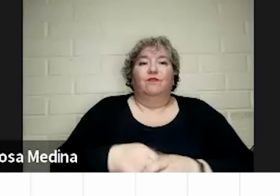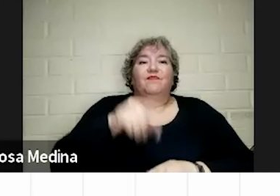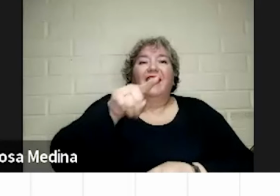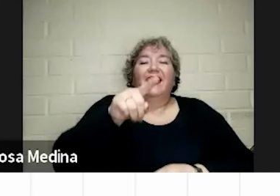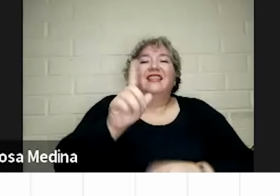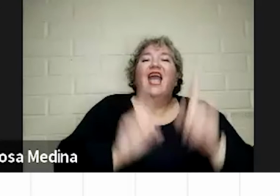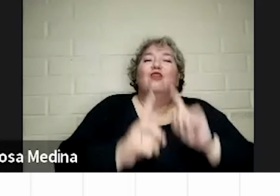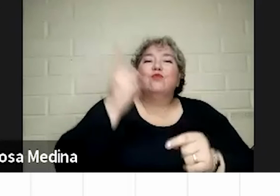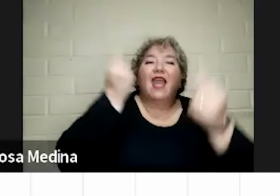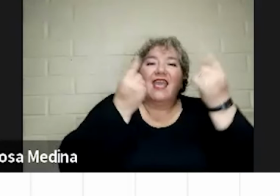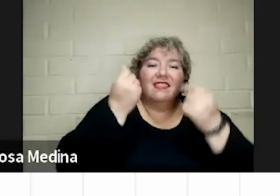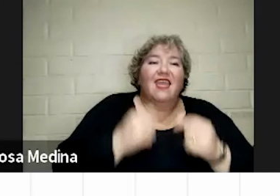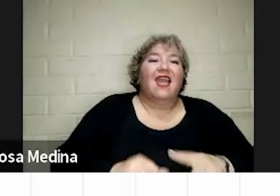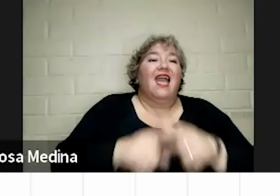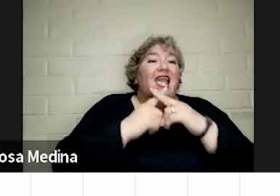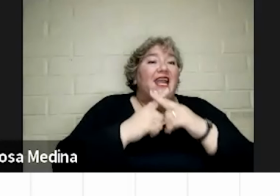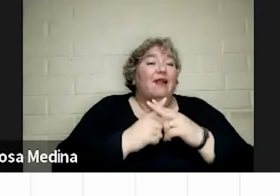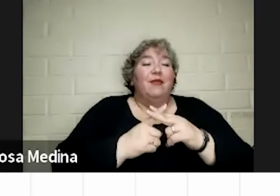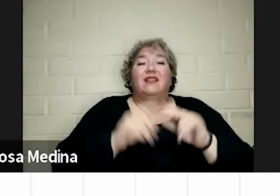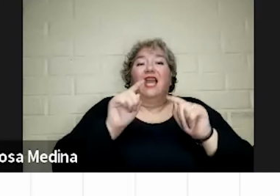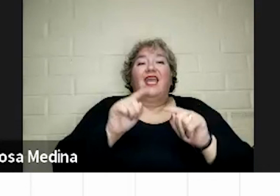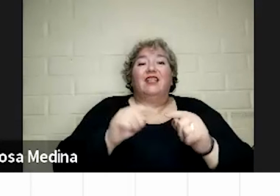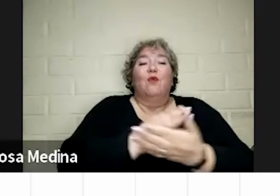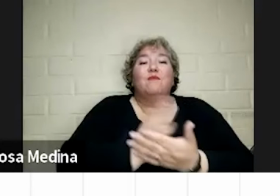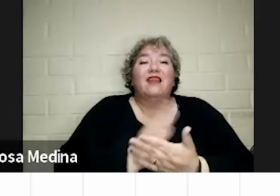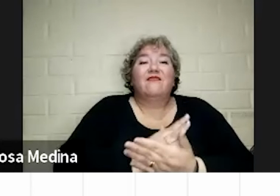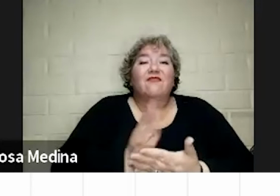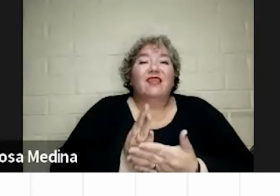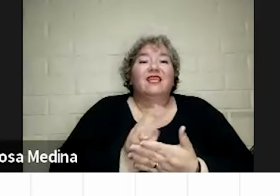ejemplo herramientas de apoyo. Estos son planificadores diarios que se utilizan en el